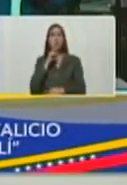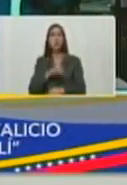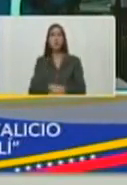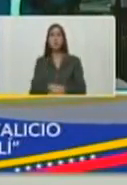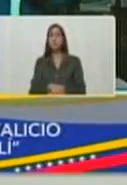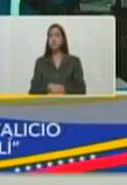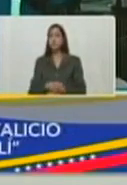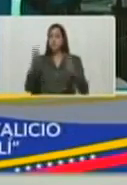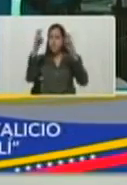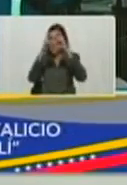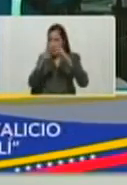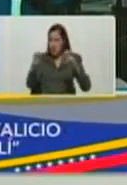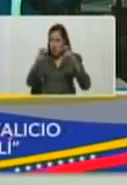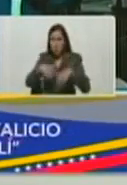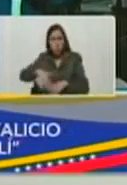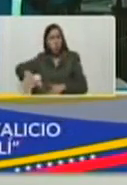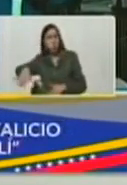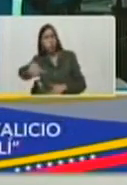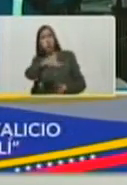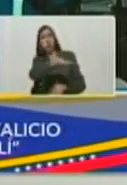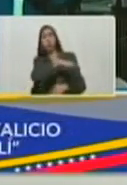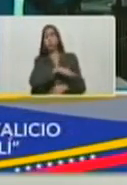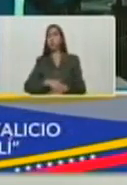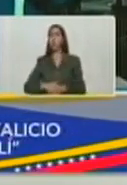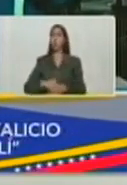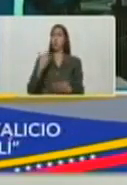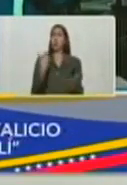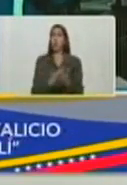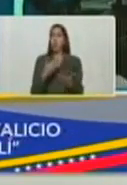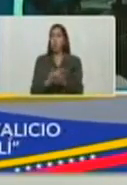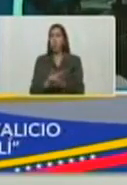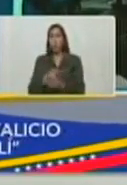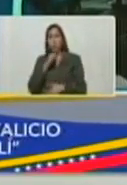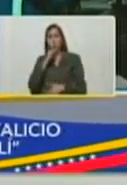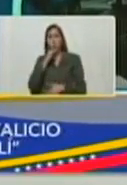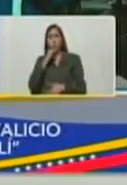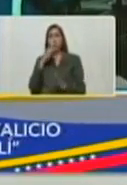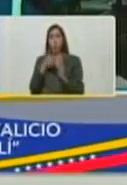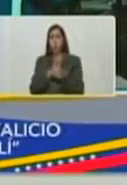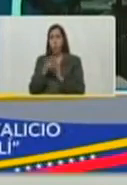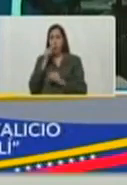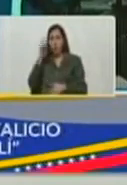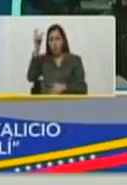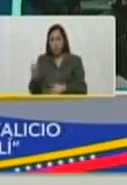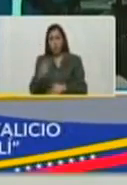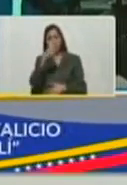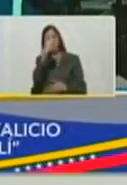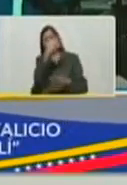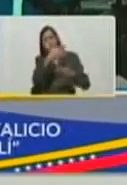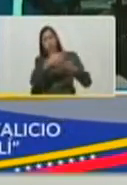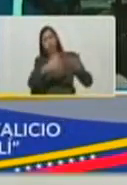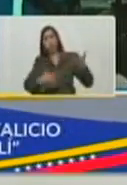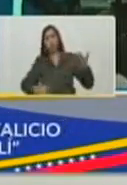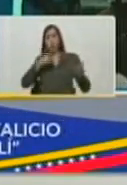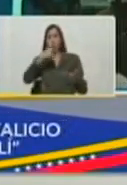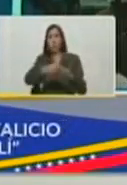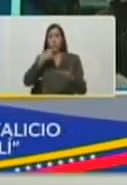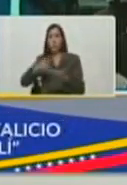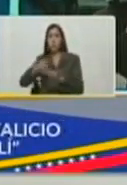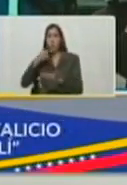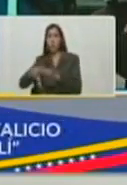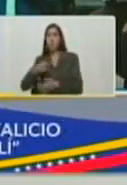investigación de campo y documental, José Millet, Pedro Eduardo Concepción, Oscar Lázaro, Mario Aular,